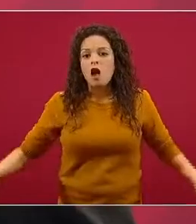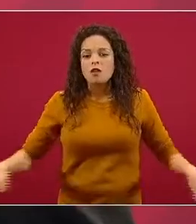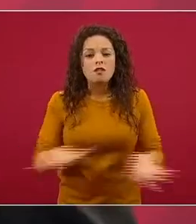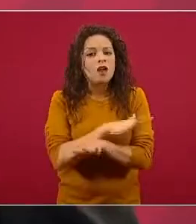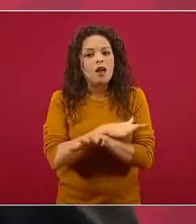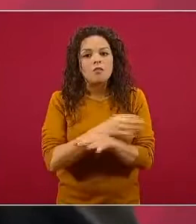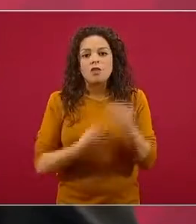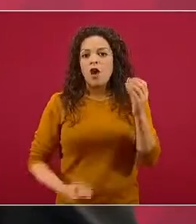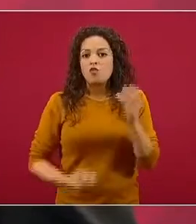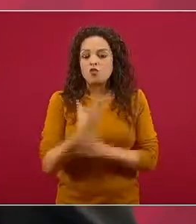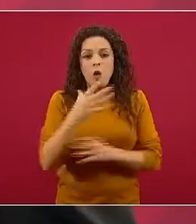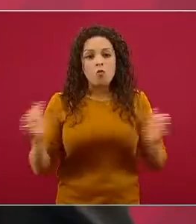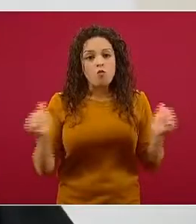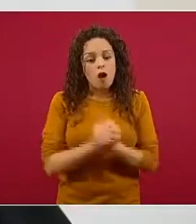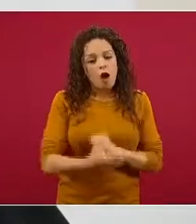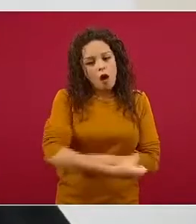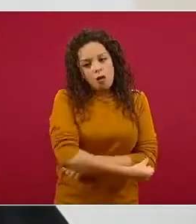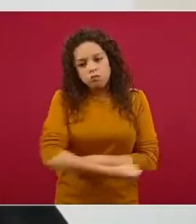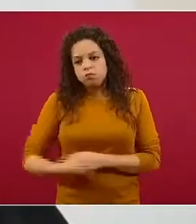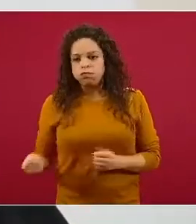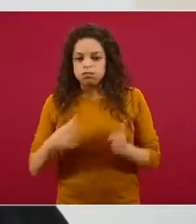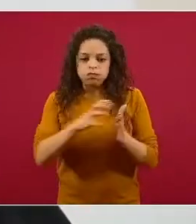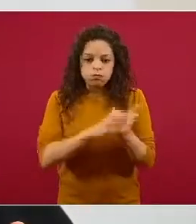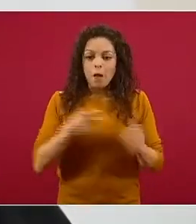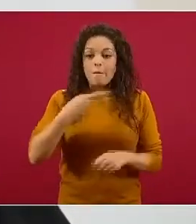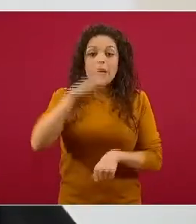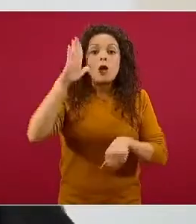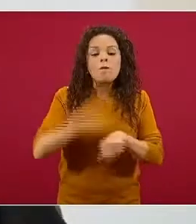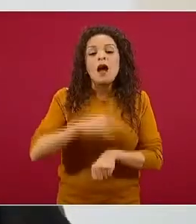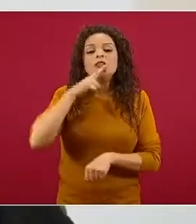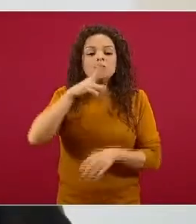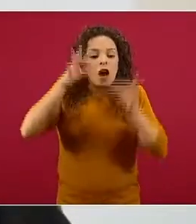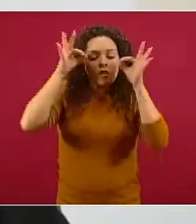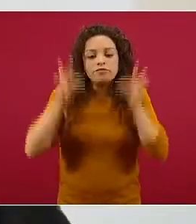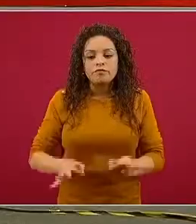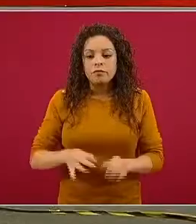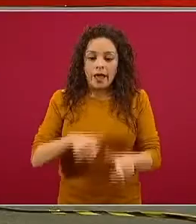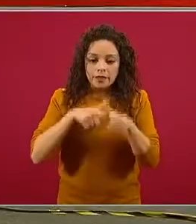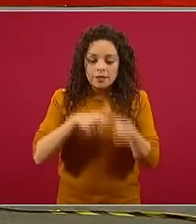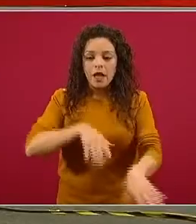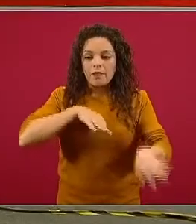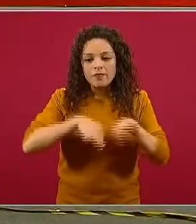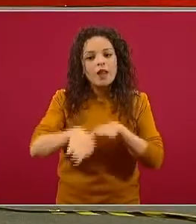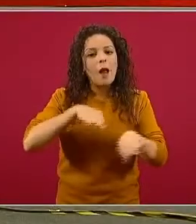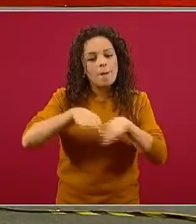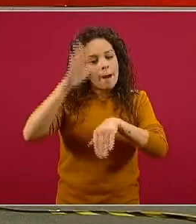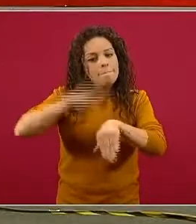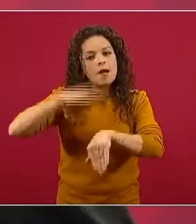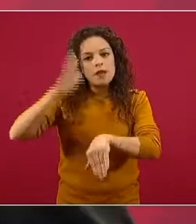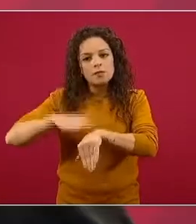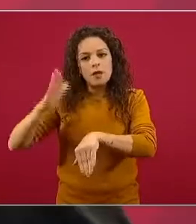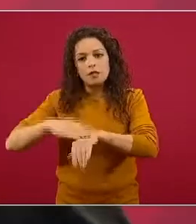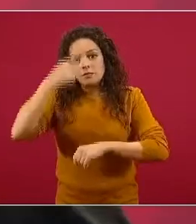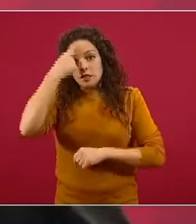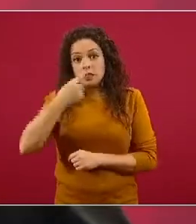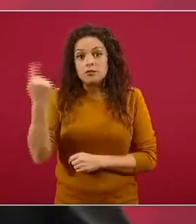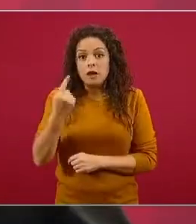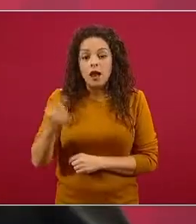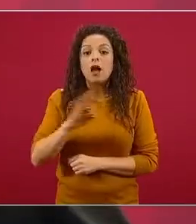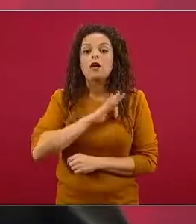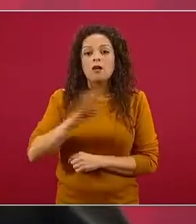era de austeridad, pero de mayor eficacia, y seguiremos trabajando para hacer presencia en los